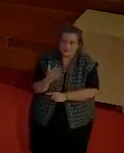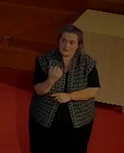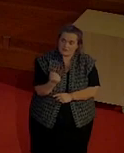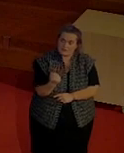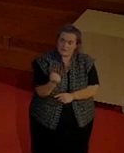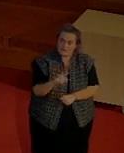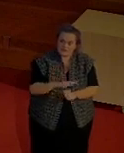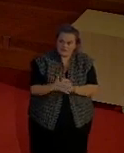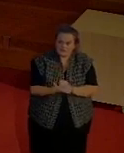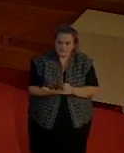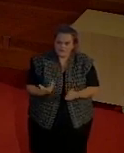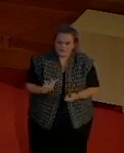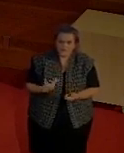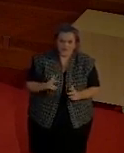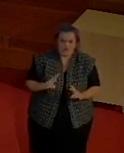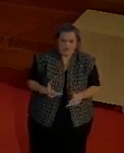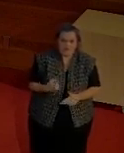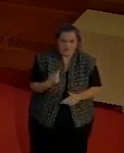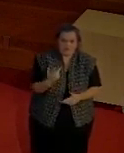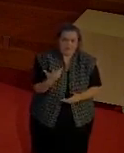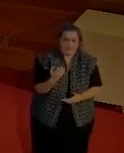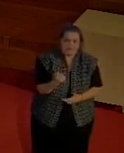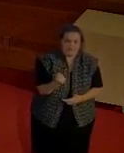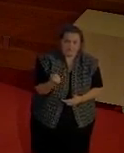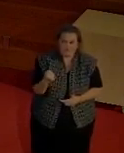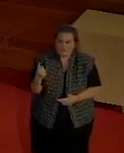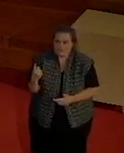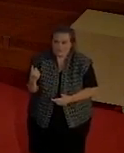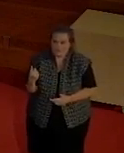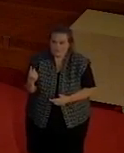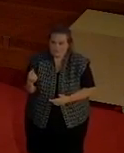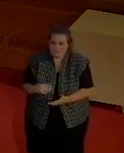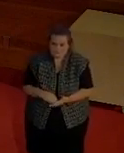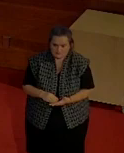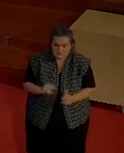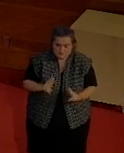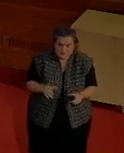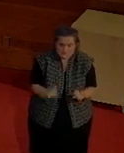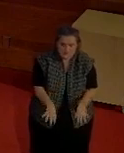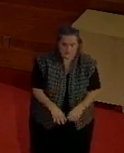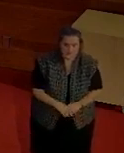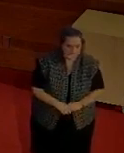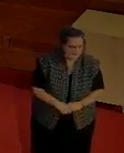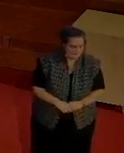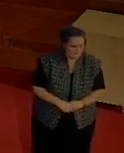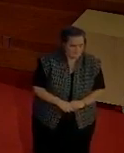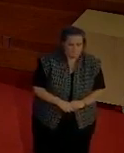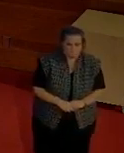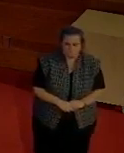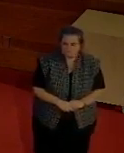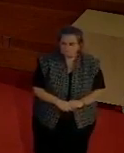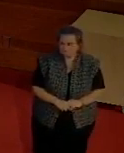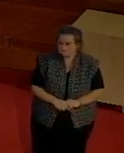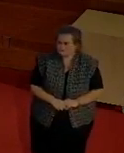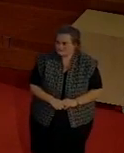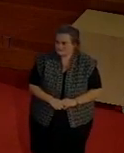dan morir cinco veces que morir una sola voy a morir por lo tanto quiero decir que aunque Aparentemente podamos seguir manejando lo de no